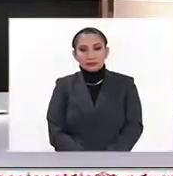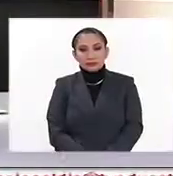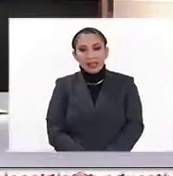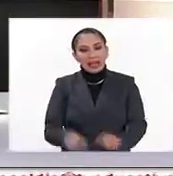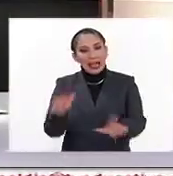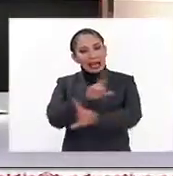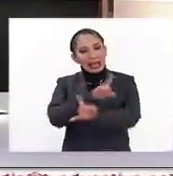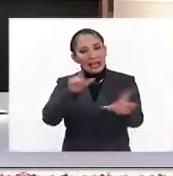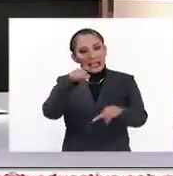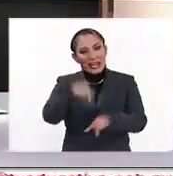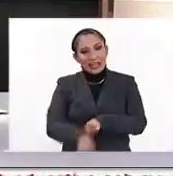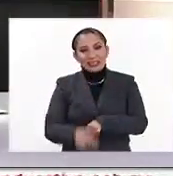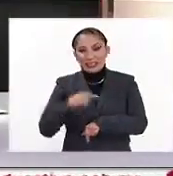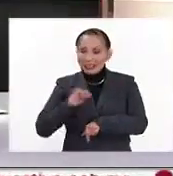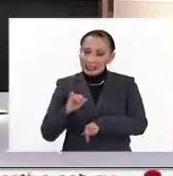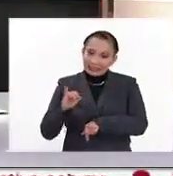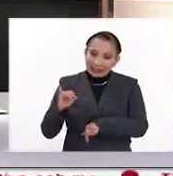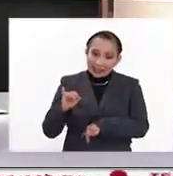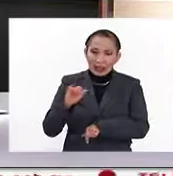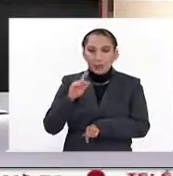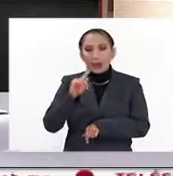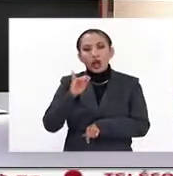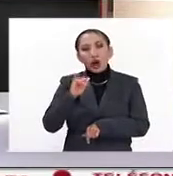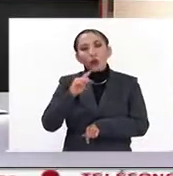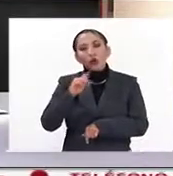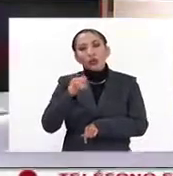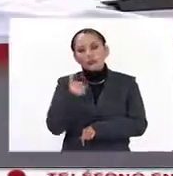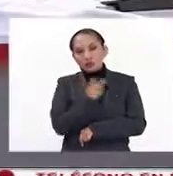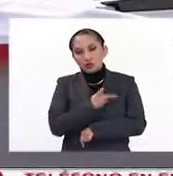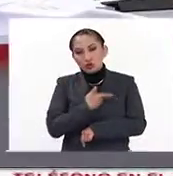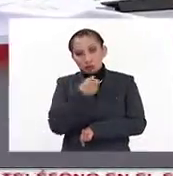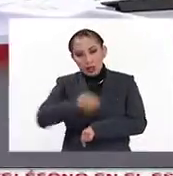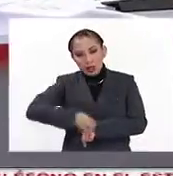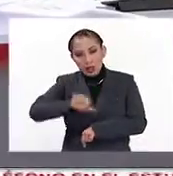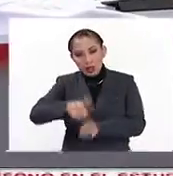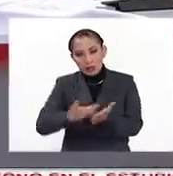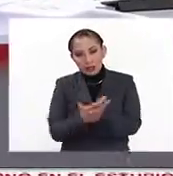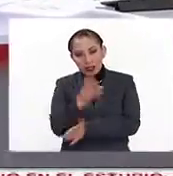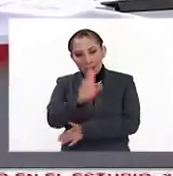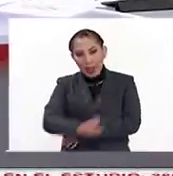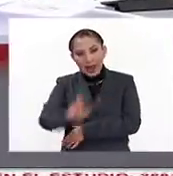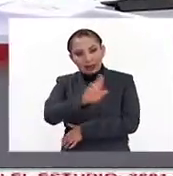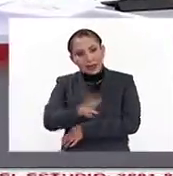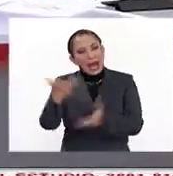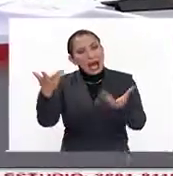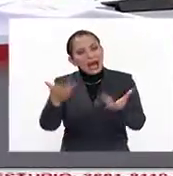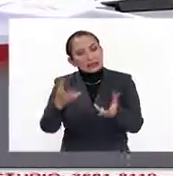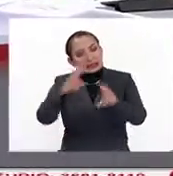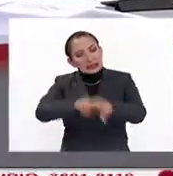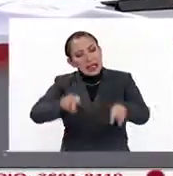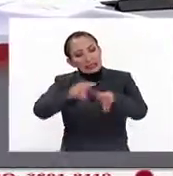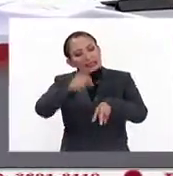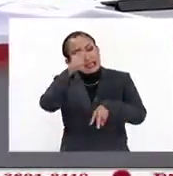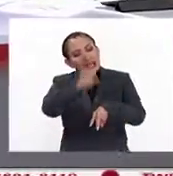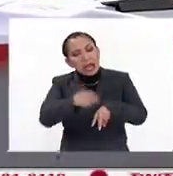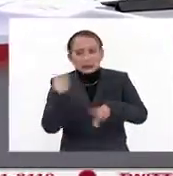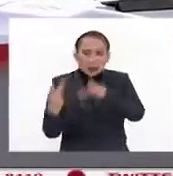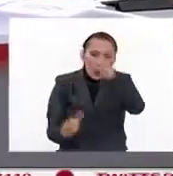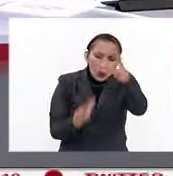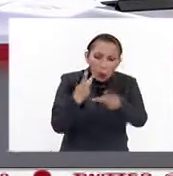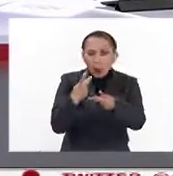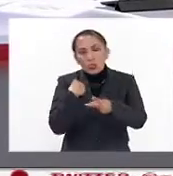Y ya está listo, aquí a mi lado izquierdo, Paco Abundis. Paco, es un placer saludarte esta mañana de martes, como siempre, analizando pues